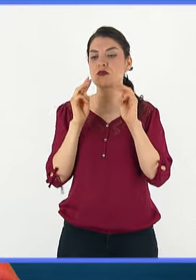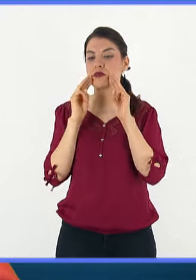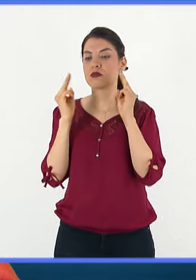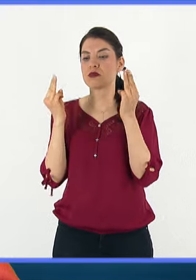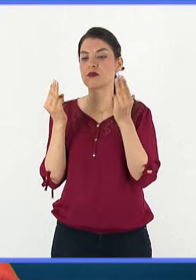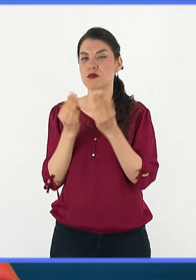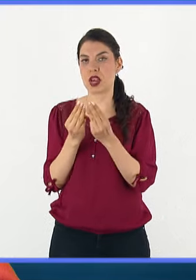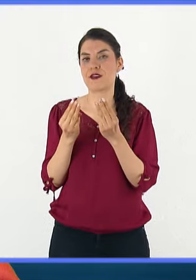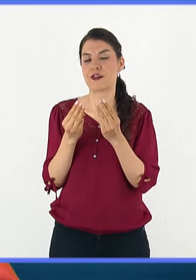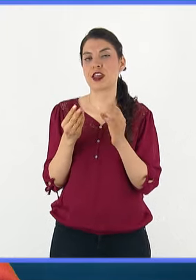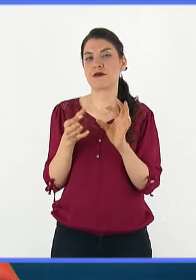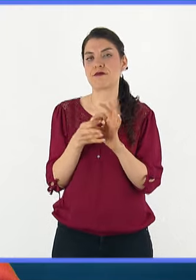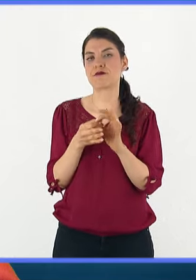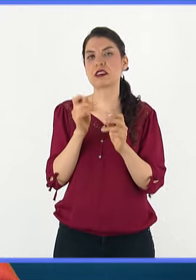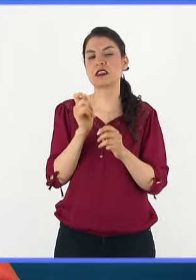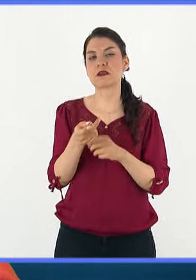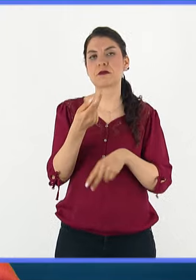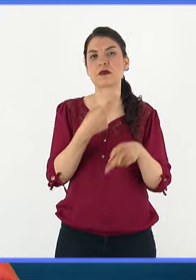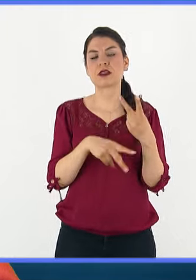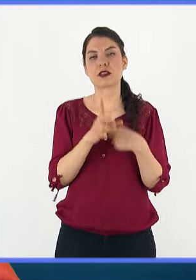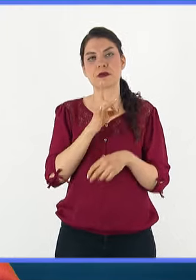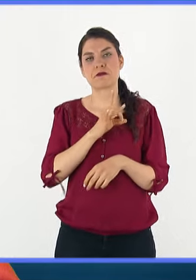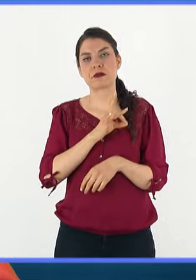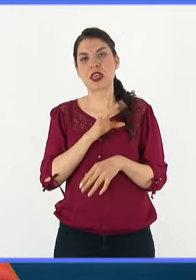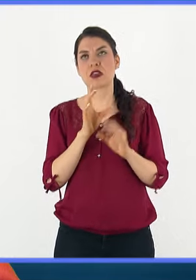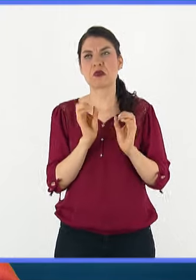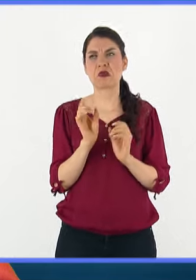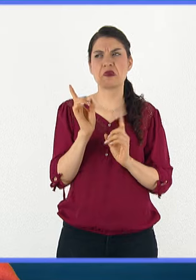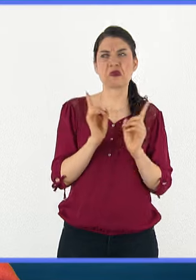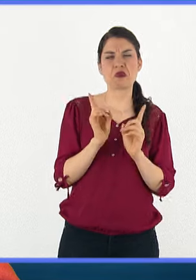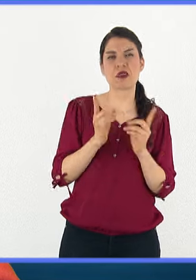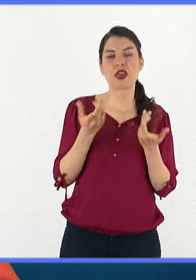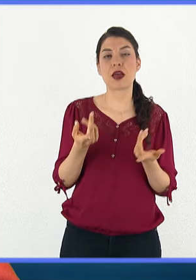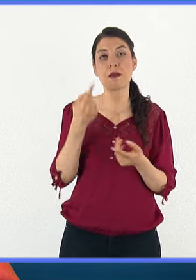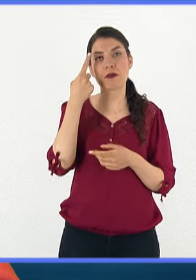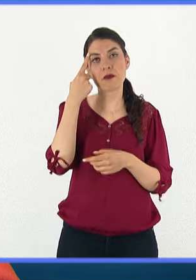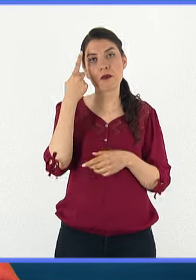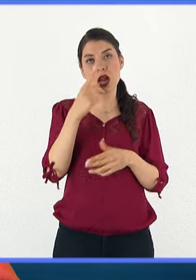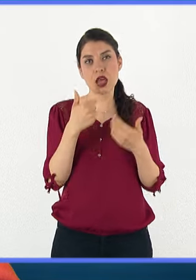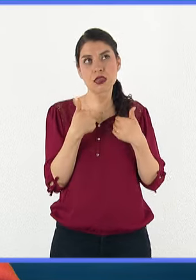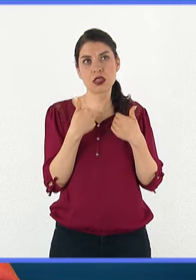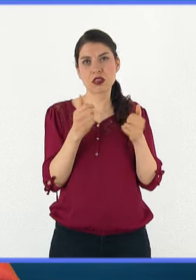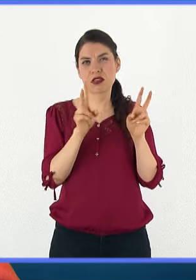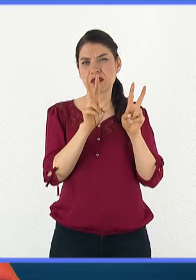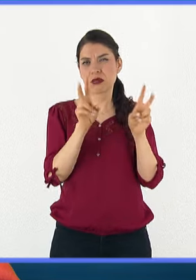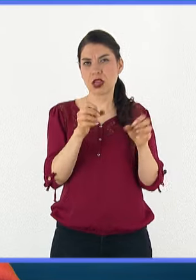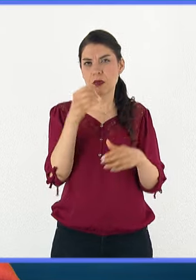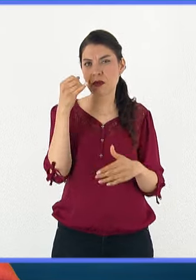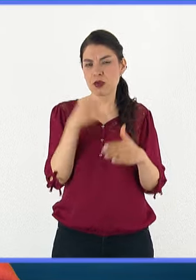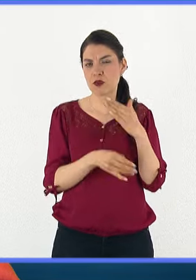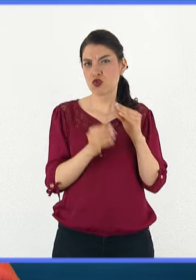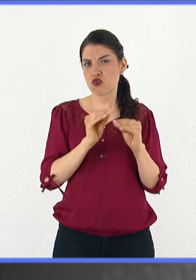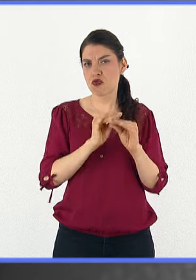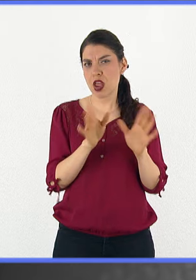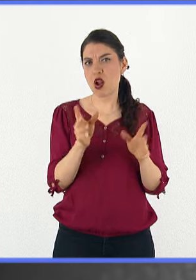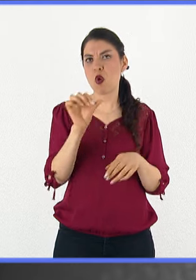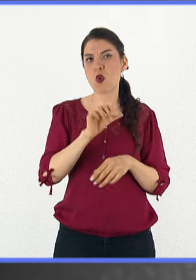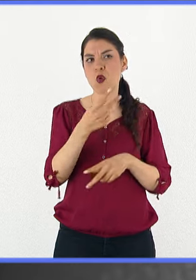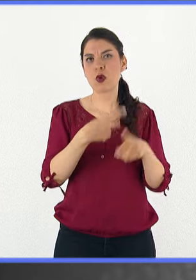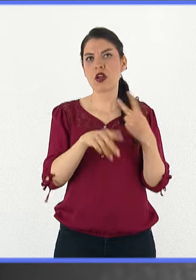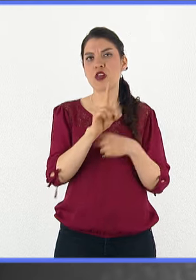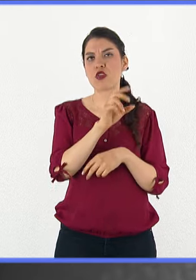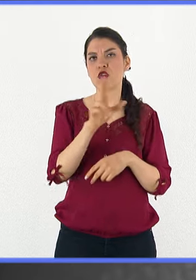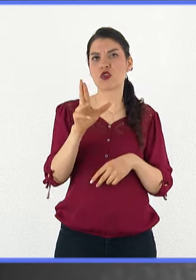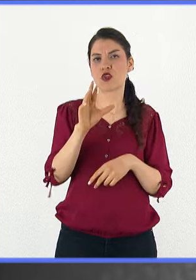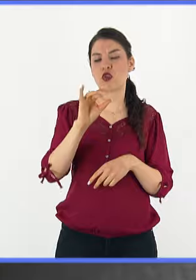criminales generando miedo e incertidumbre para ayudarnos a entender este fenómeno nos acompaña esta tarde el Dr Javier oliva